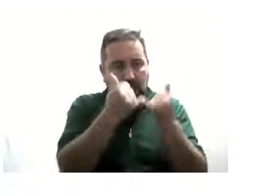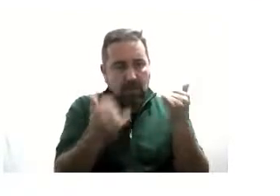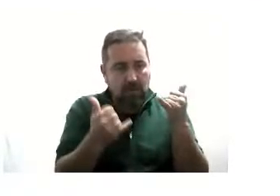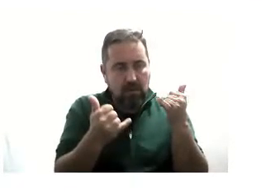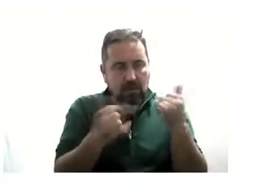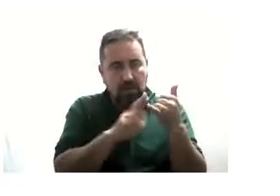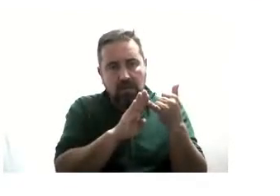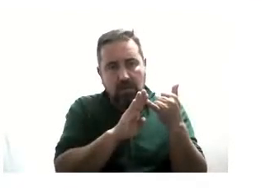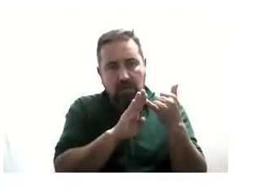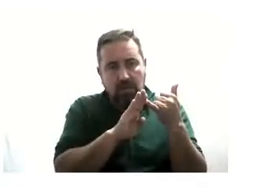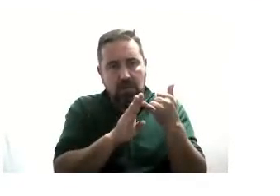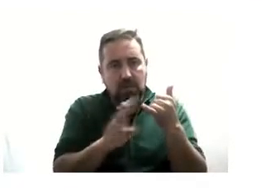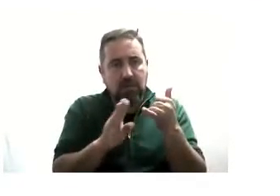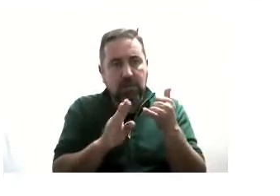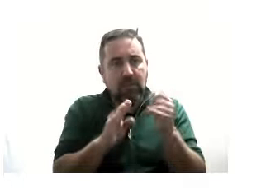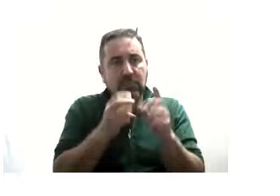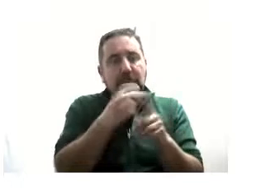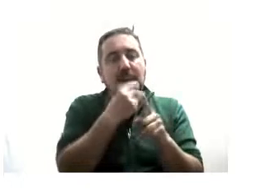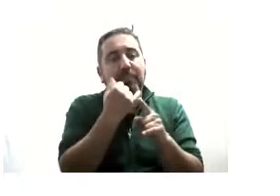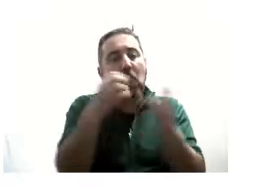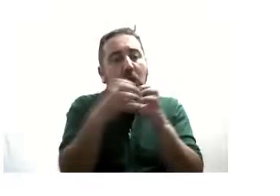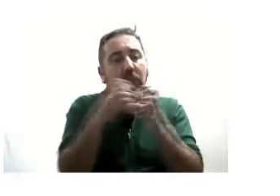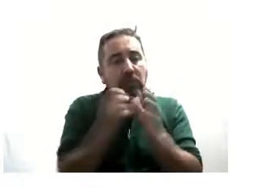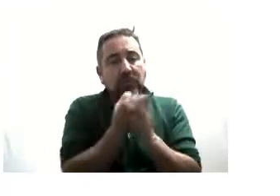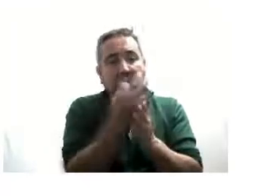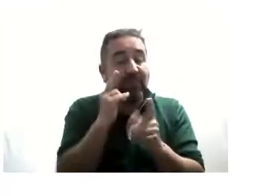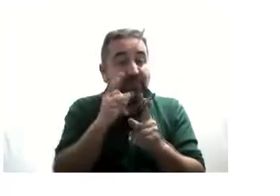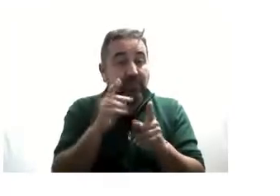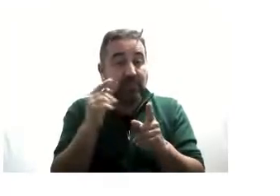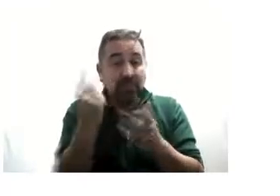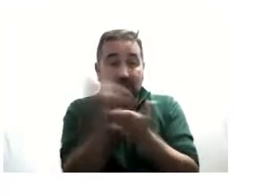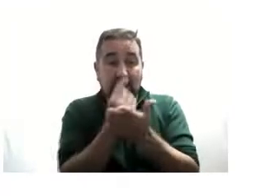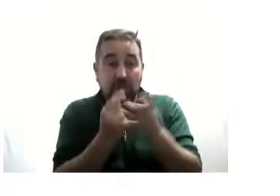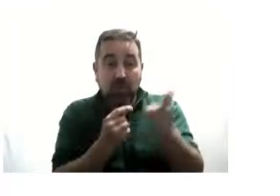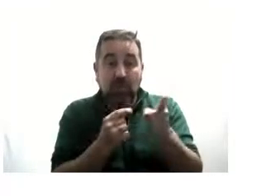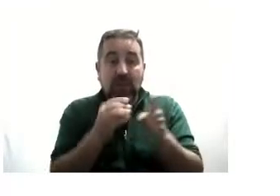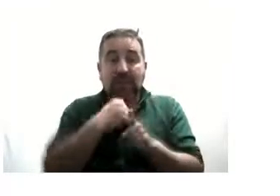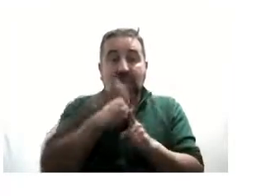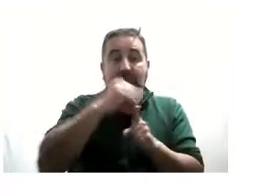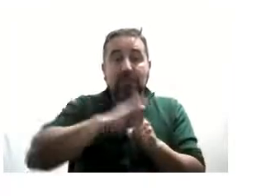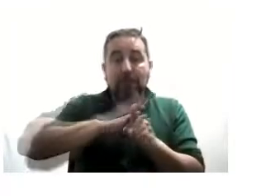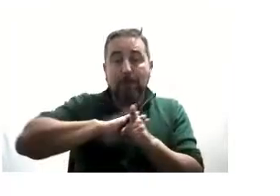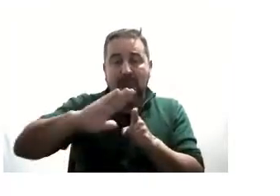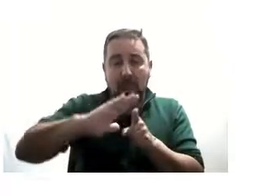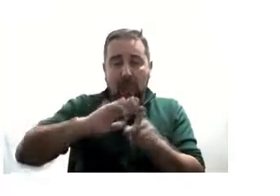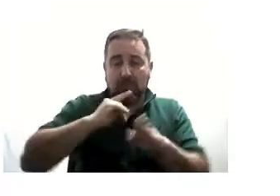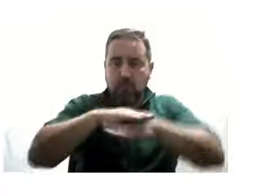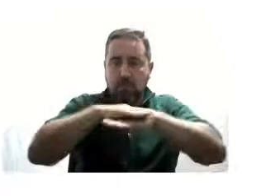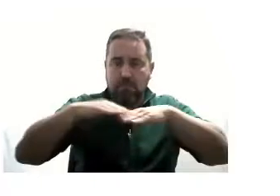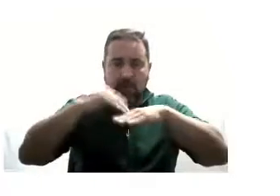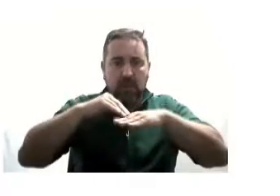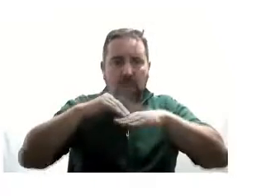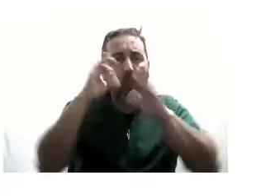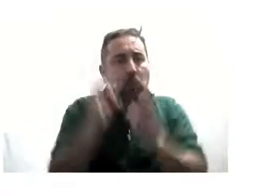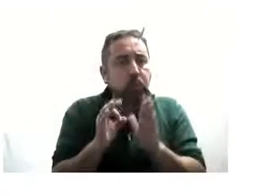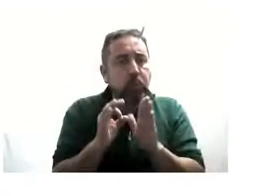varios contactos, va a ser algo como lo que vemos aquí a la izquierda. Es una guía de electrodos plana, porque se va a colocar justo